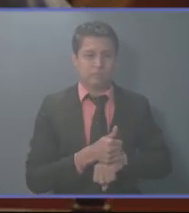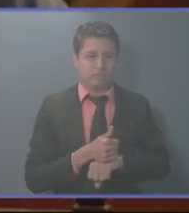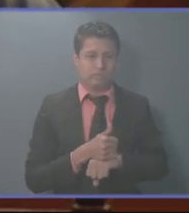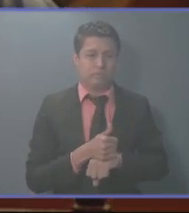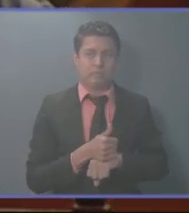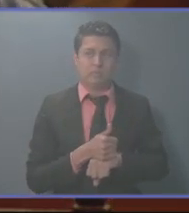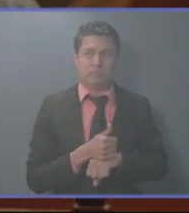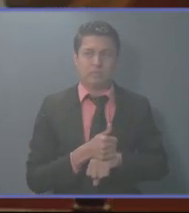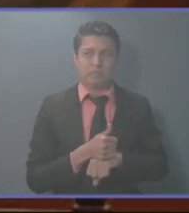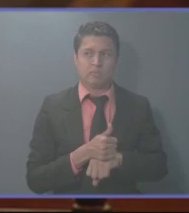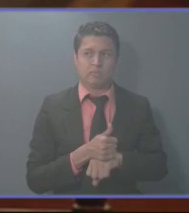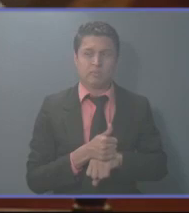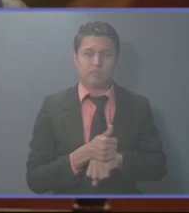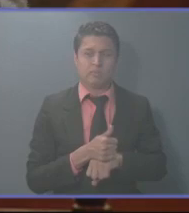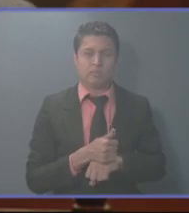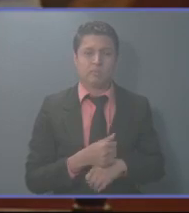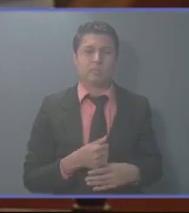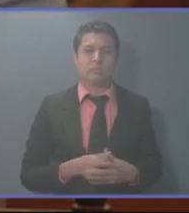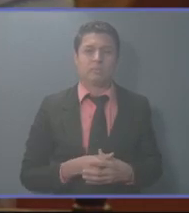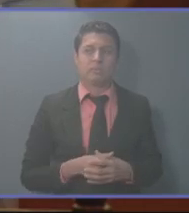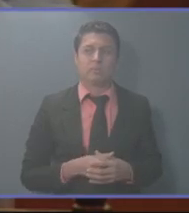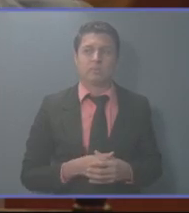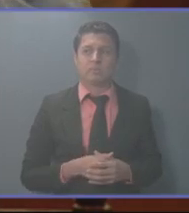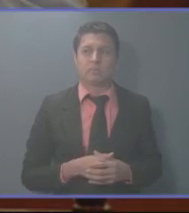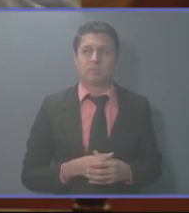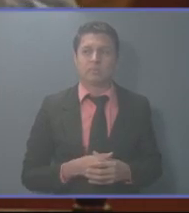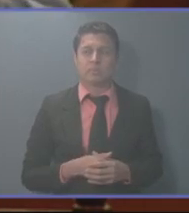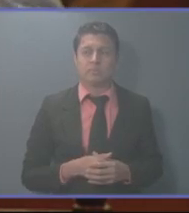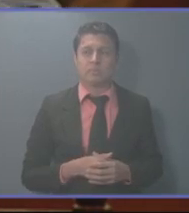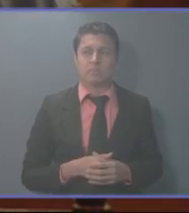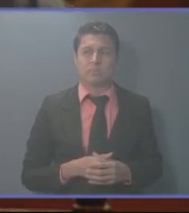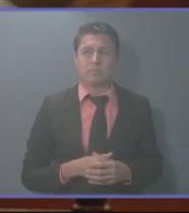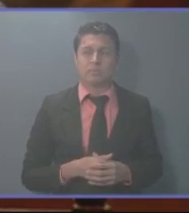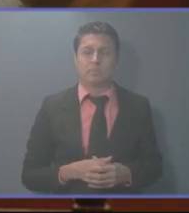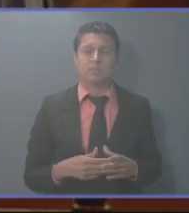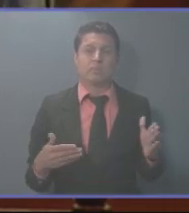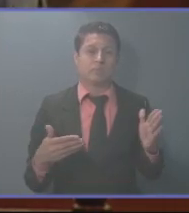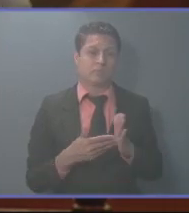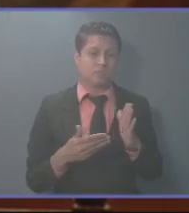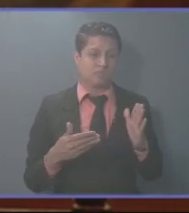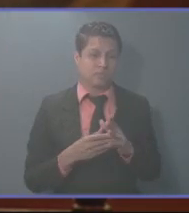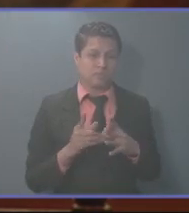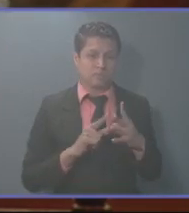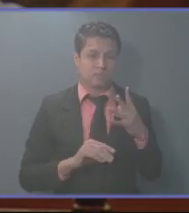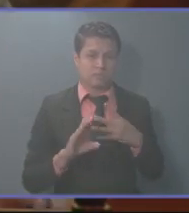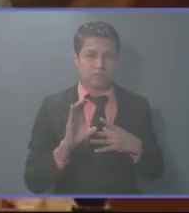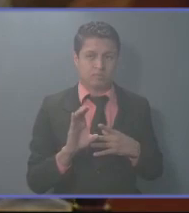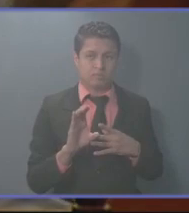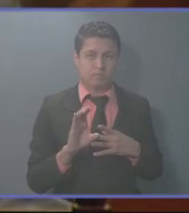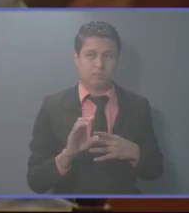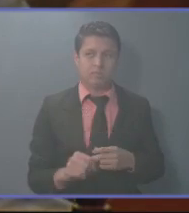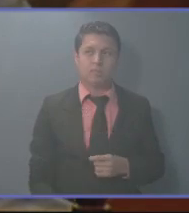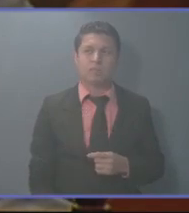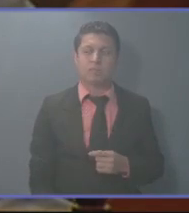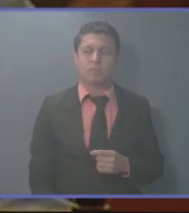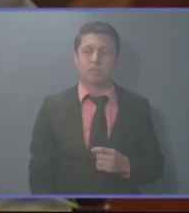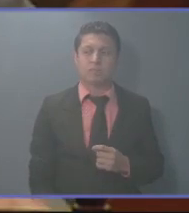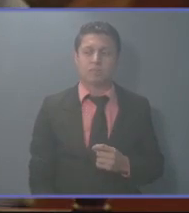constituye un rompimiento de hecho al orden constitucional.